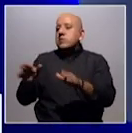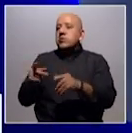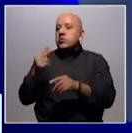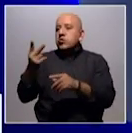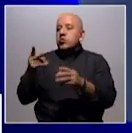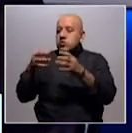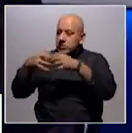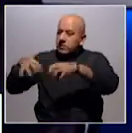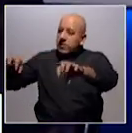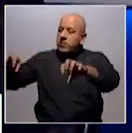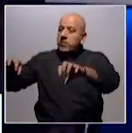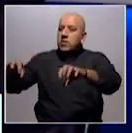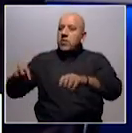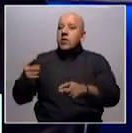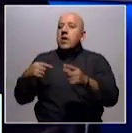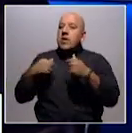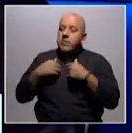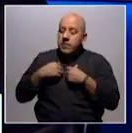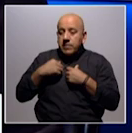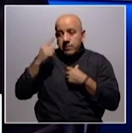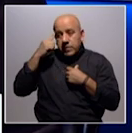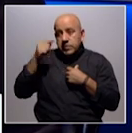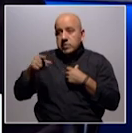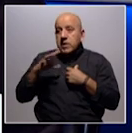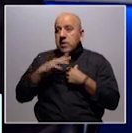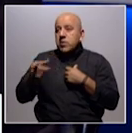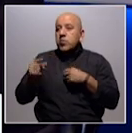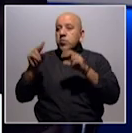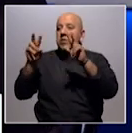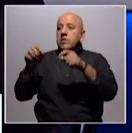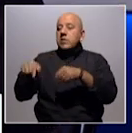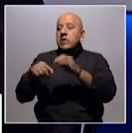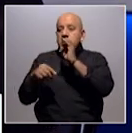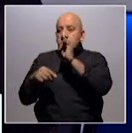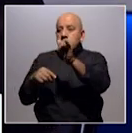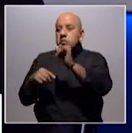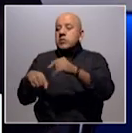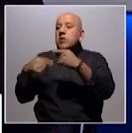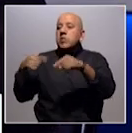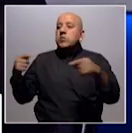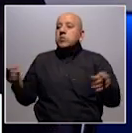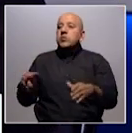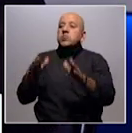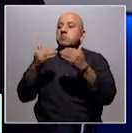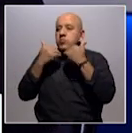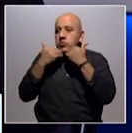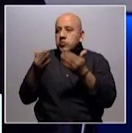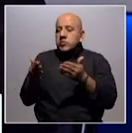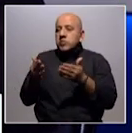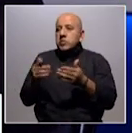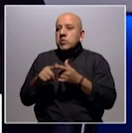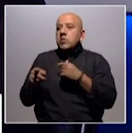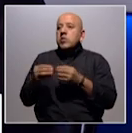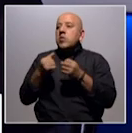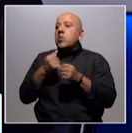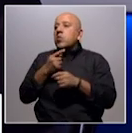carriles separados los carriles separadas bueno a mí me parece que ahí hay un tema que denuncia cosas yo no sé cuánto le